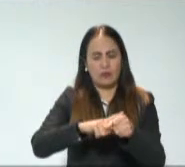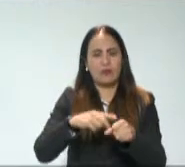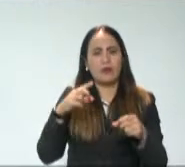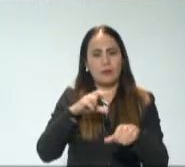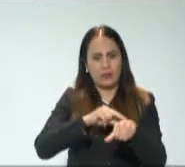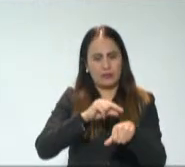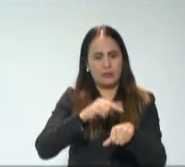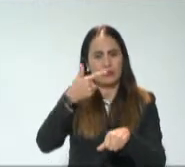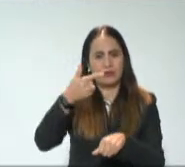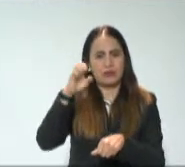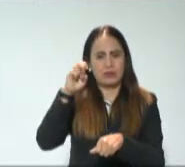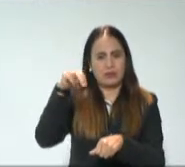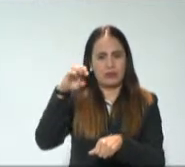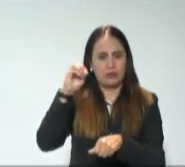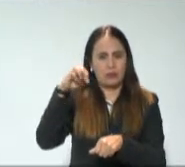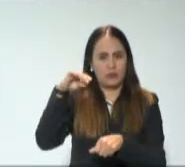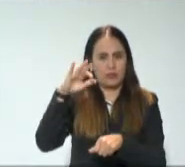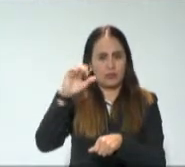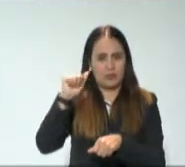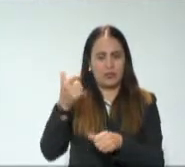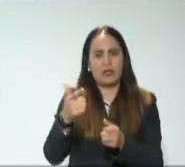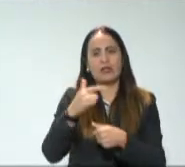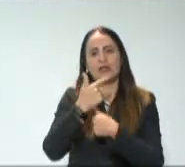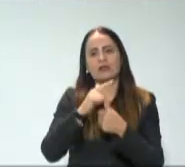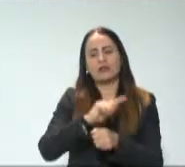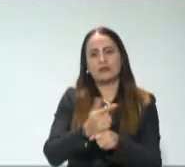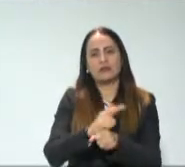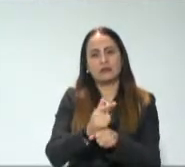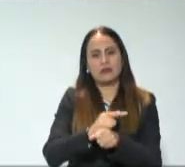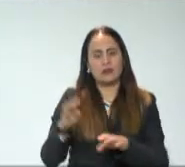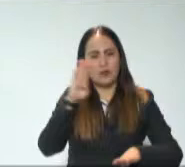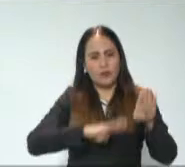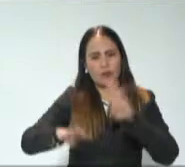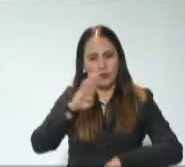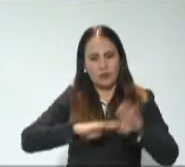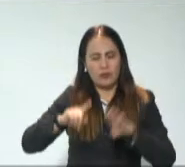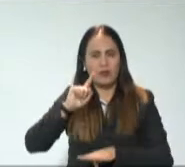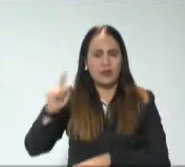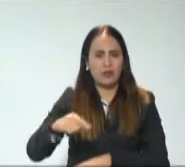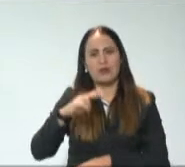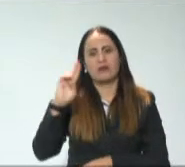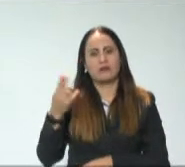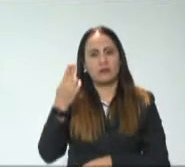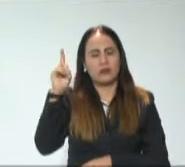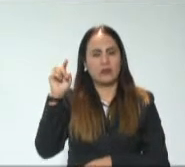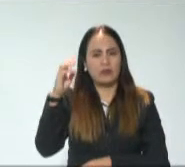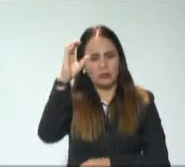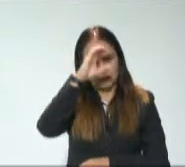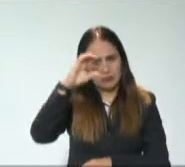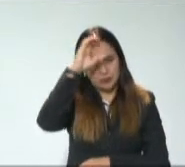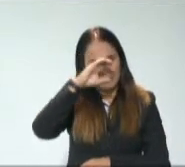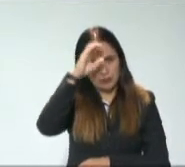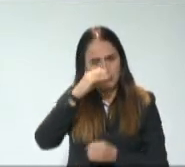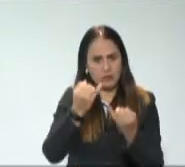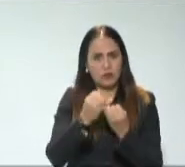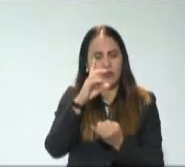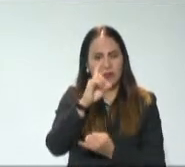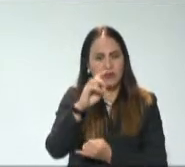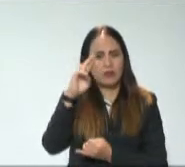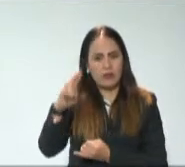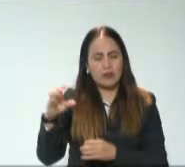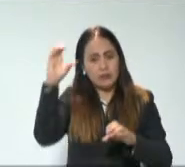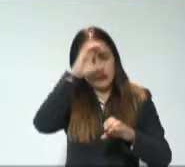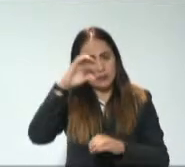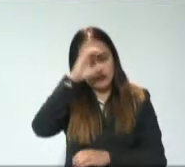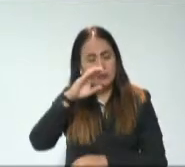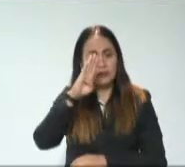genómica estudió la licenciatura en biología en la Facultad de de ciencias y se doctoró en ciencias